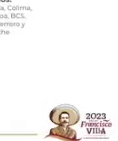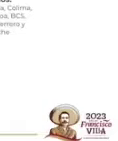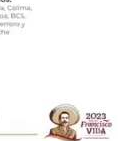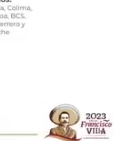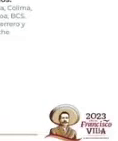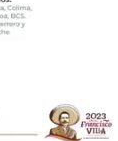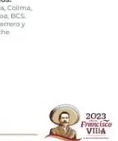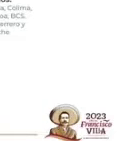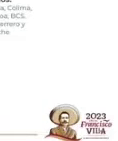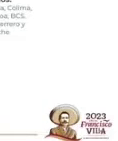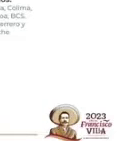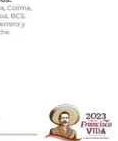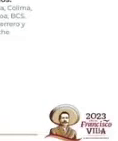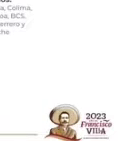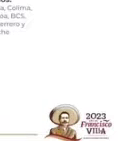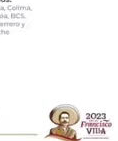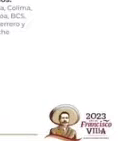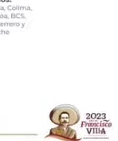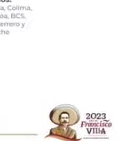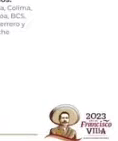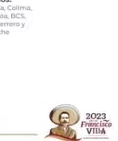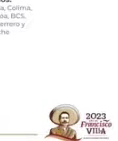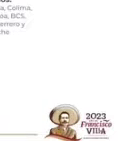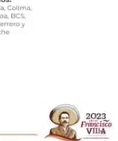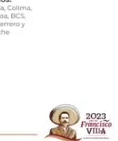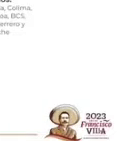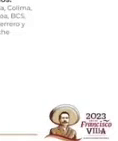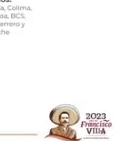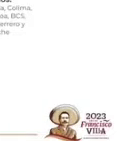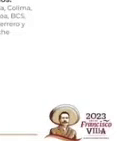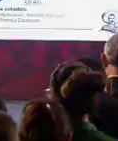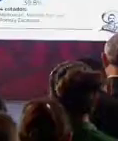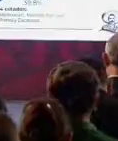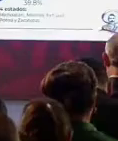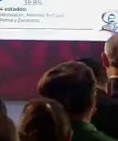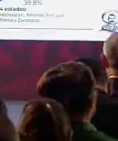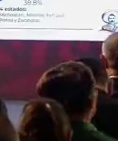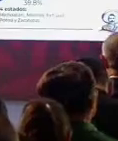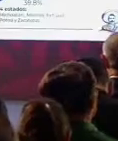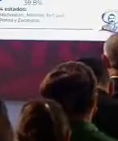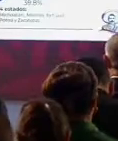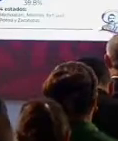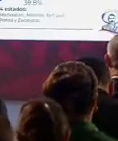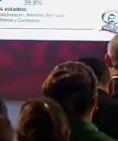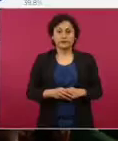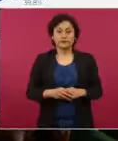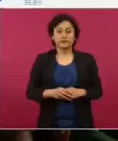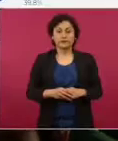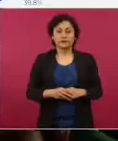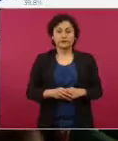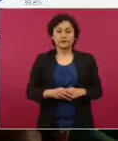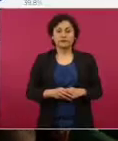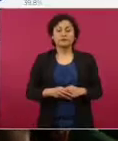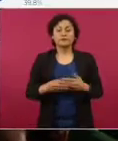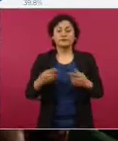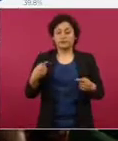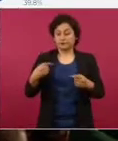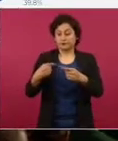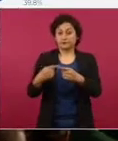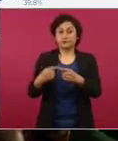al 33% de este universo. Posteriormente, en este primer trimestre del año, con Michoacán,